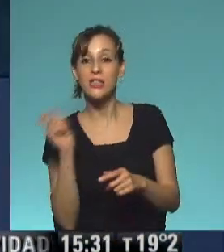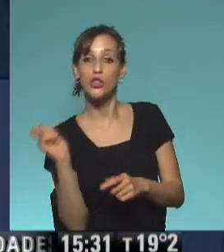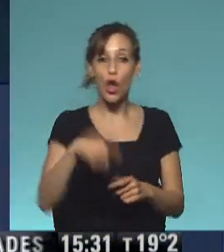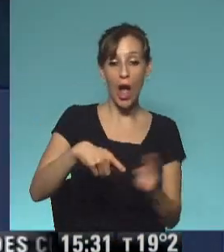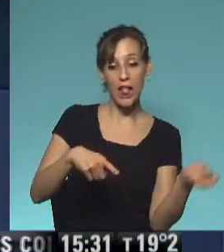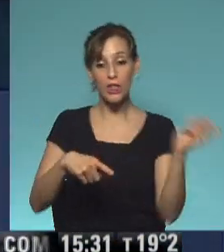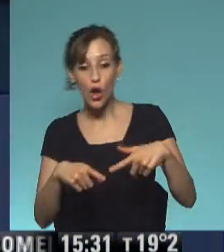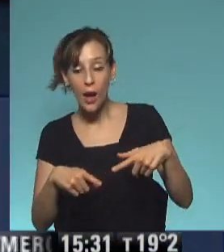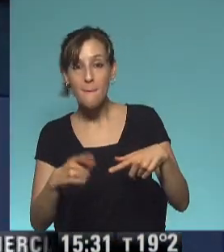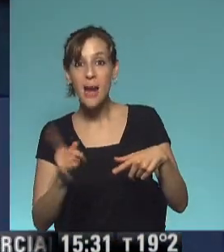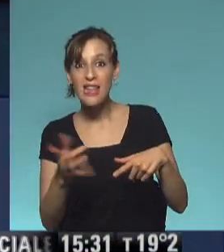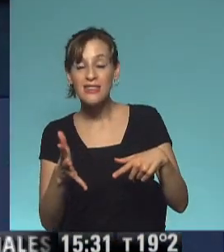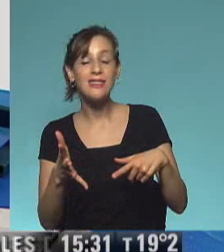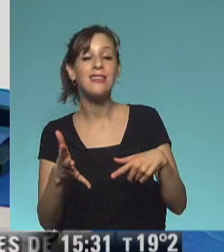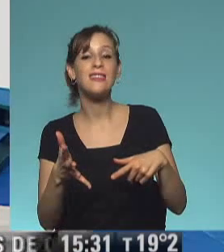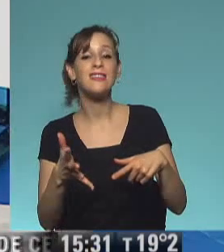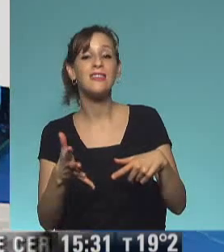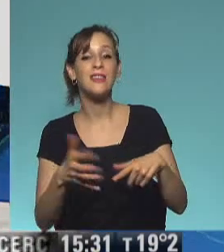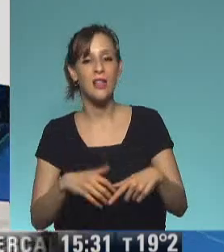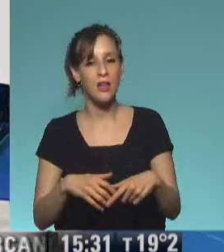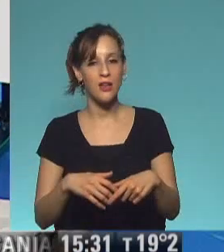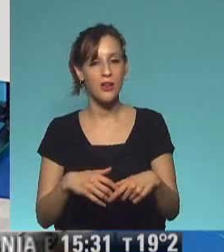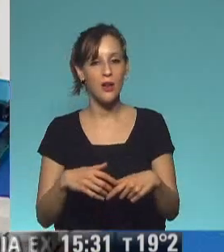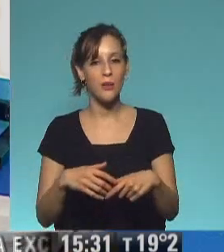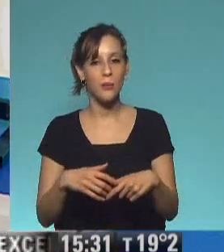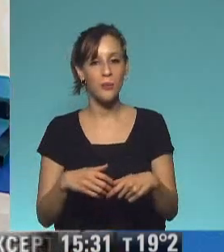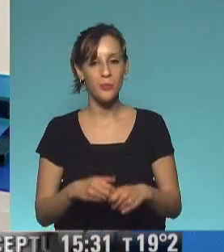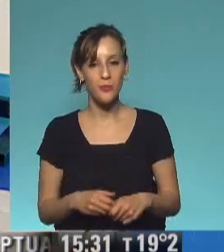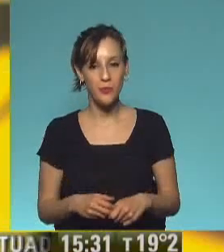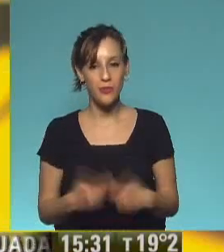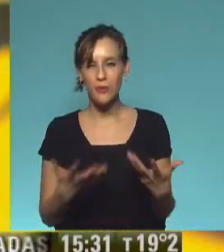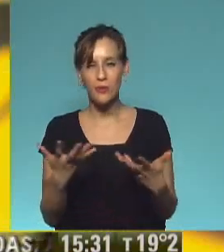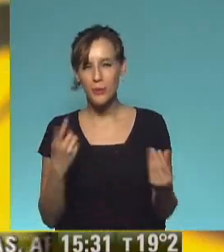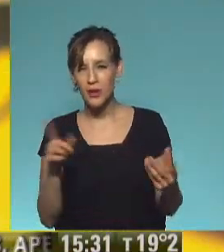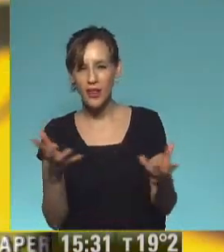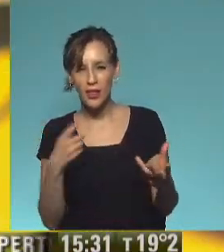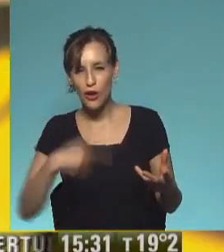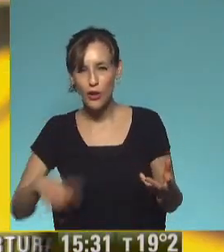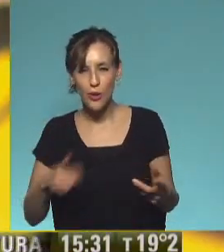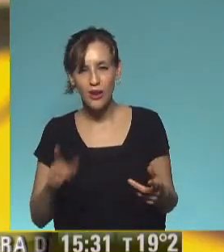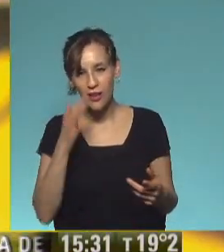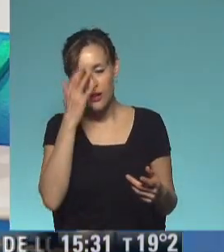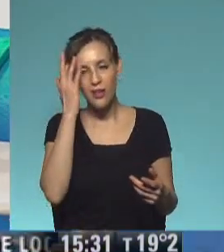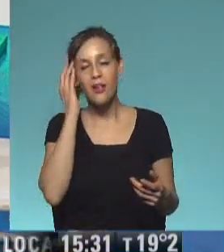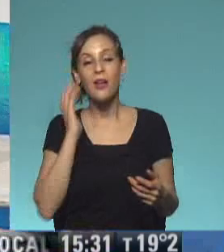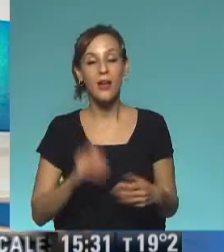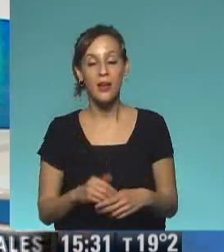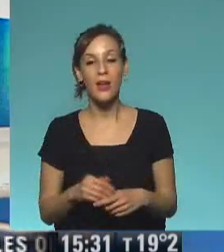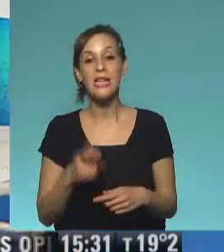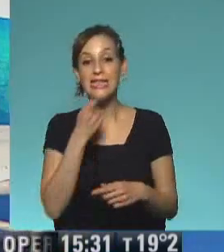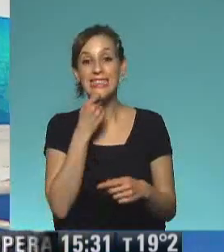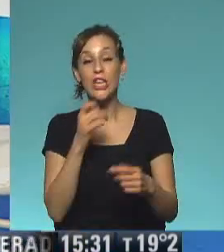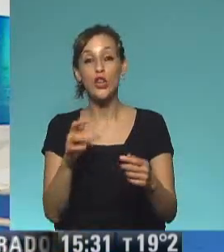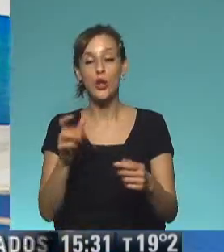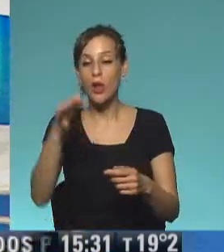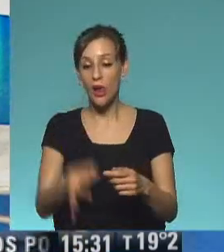parecido exactamente. Ah, mira, este era el tuyo. Ya no me acuerdo, sí, cuál era el tuyo, cuál era el mío. Ah, porque este era el mismo. Ahí le pegué. Ese le me quedo con ahí está. Y se lo queda.